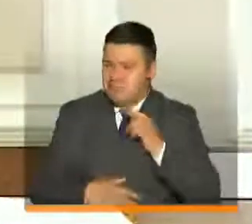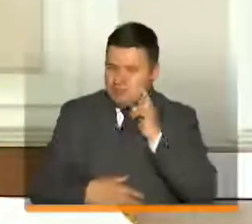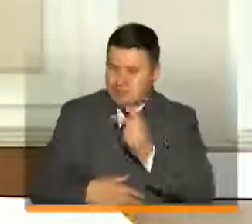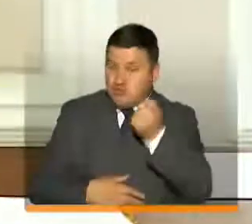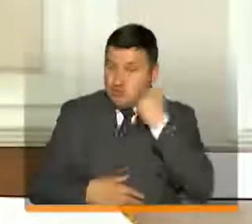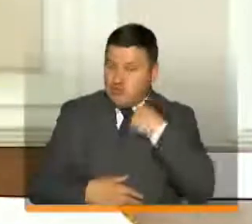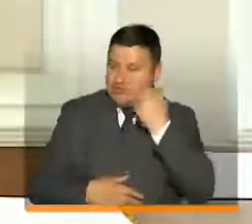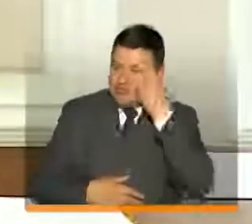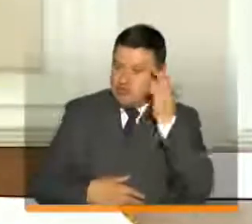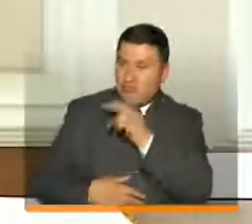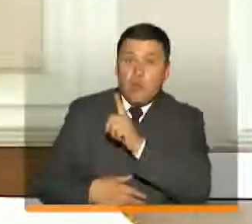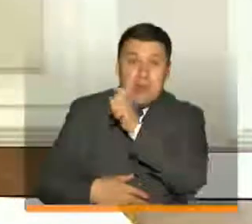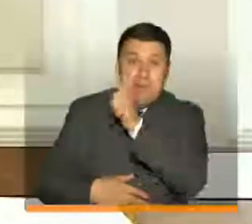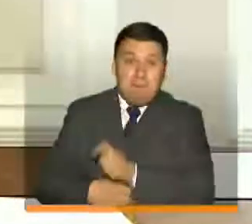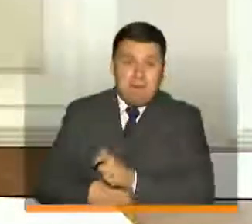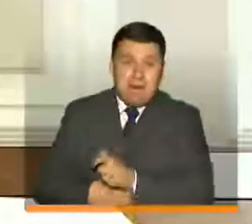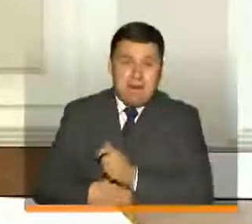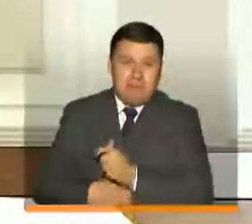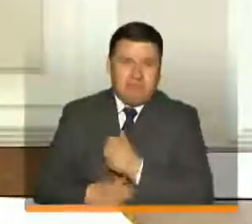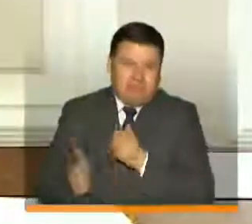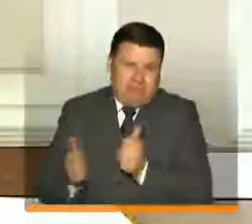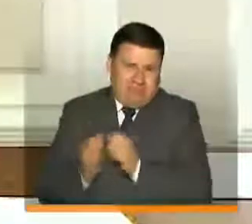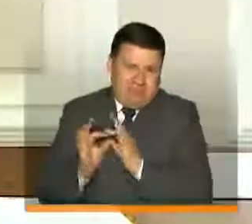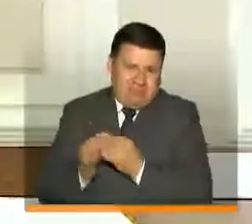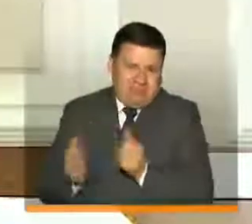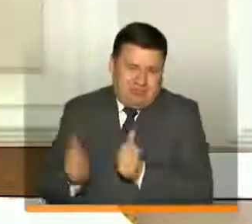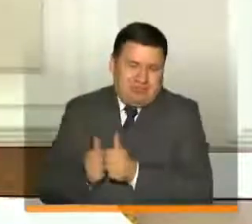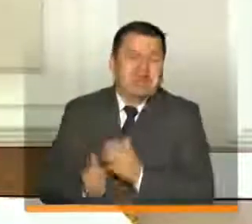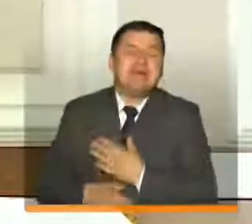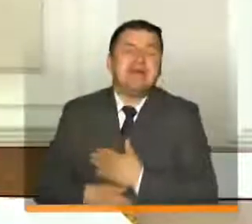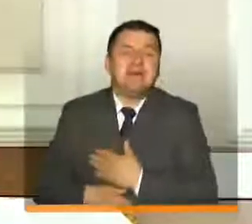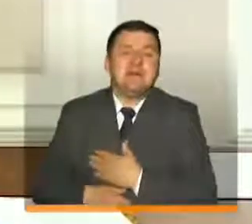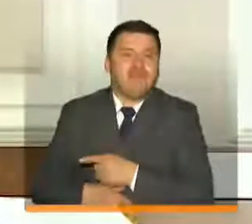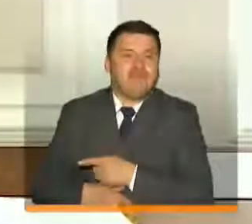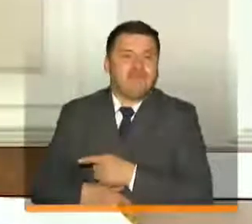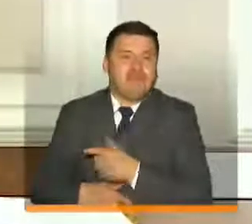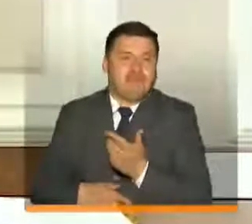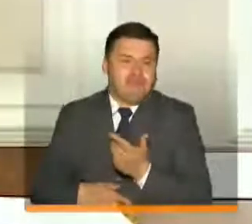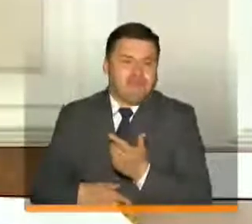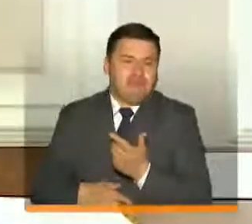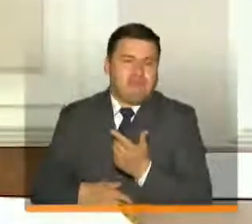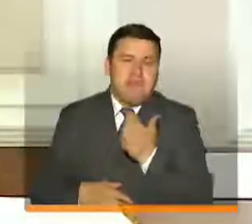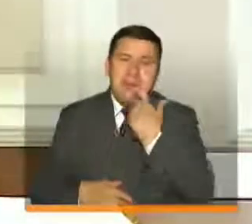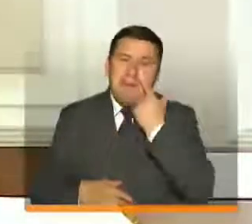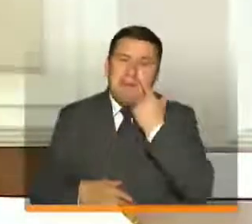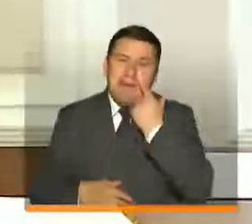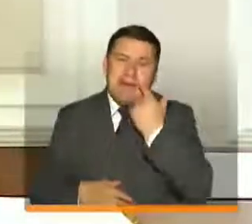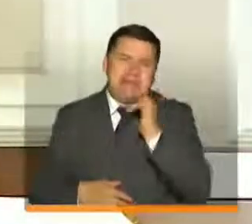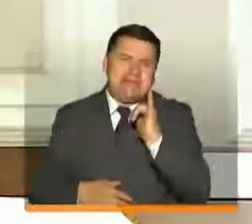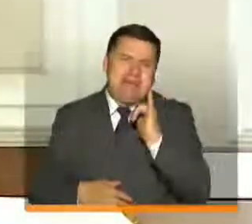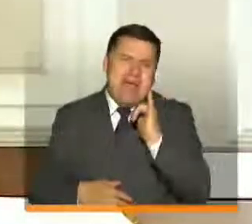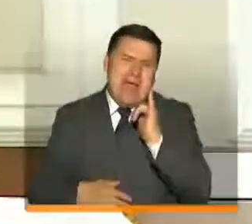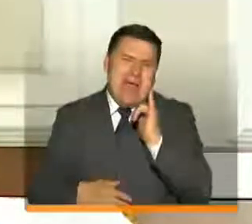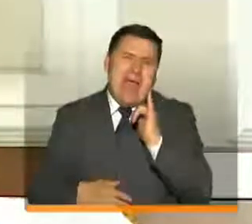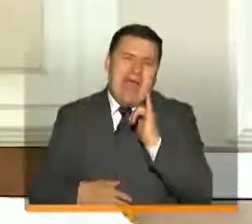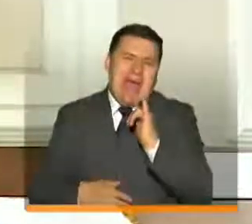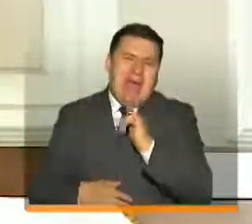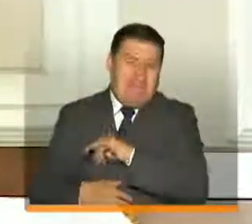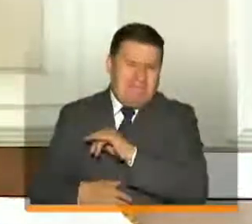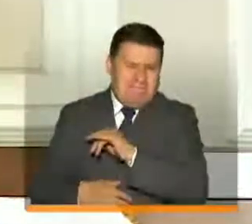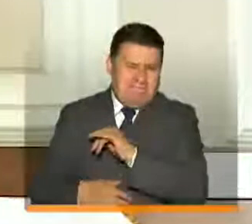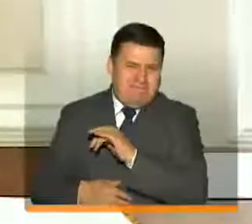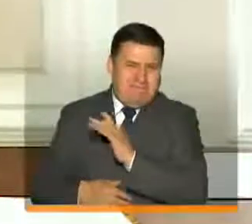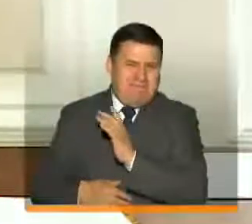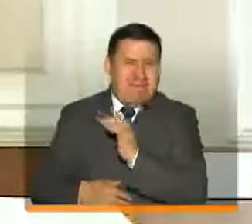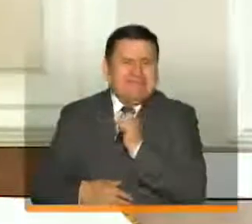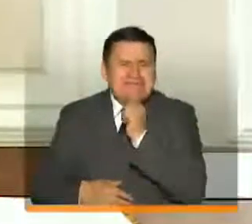días recientes, una persona cercana tenía a su padre ya con una situación